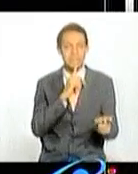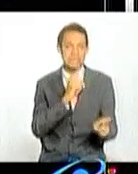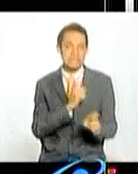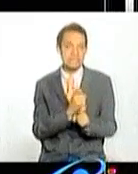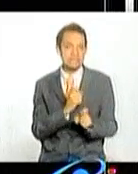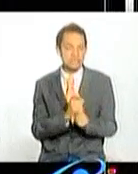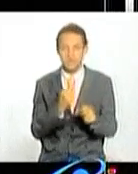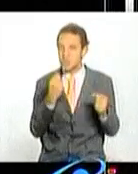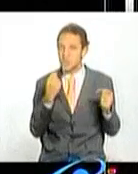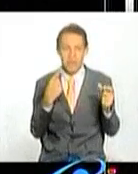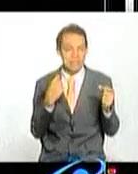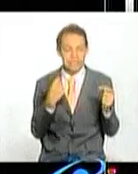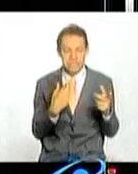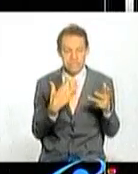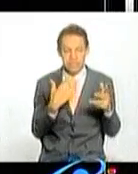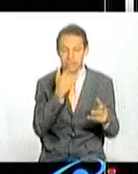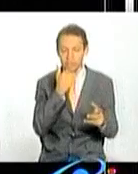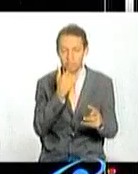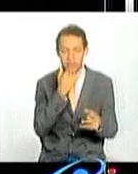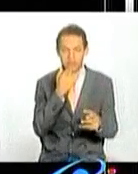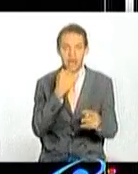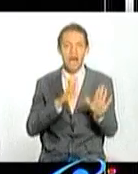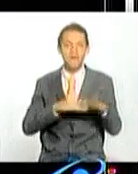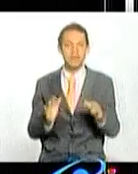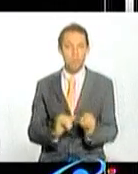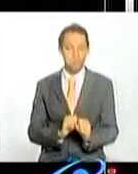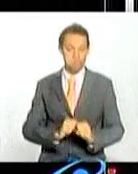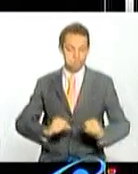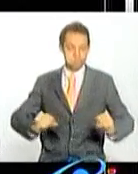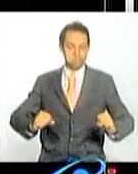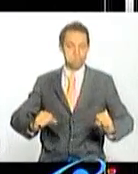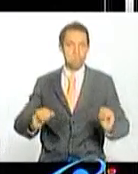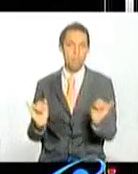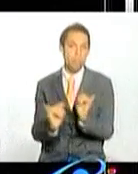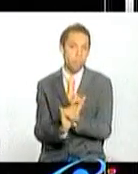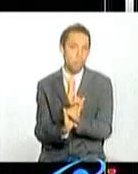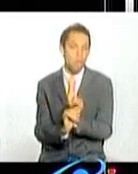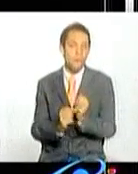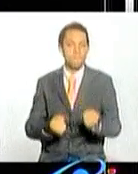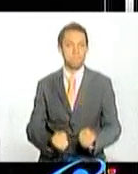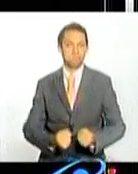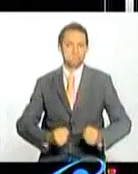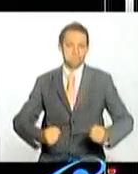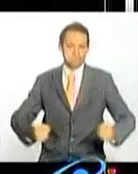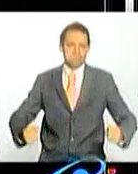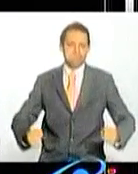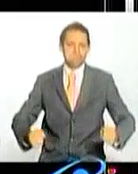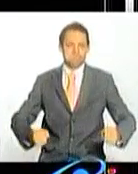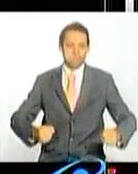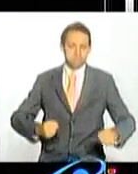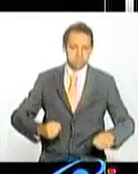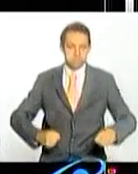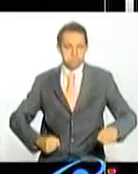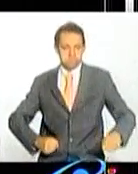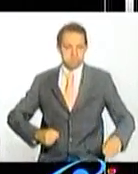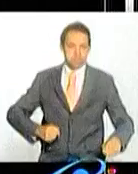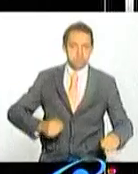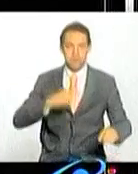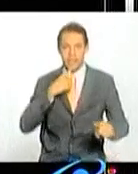únicos síntomas que el paciente a veces refiere es el sobrepeso, pacientes que se les